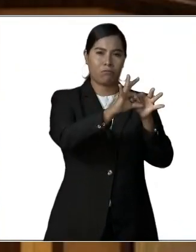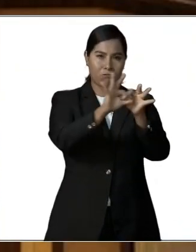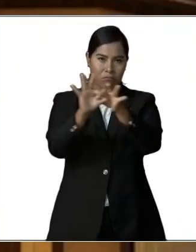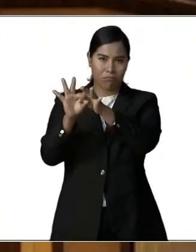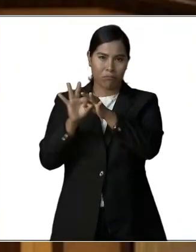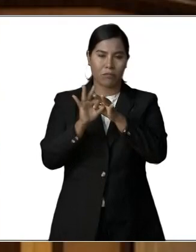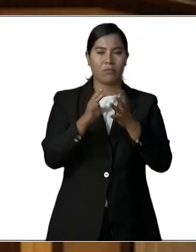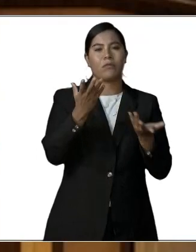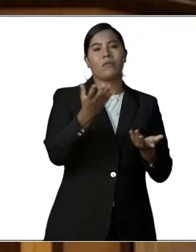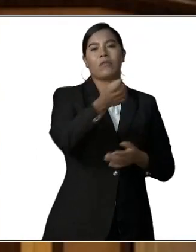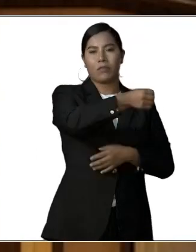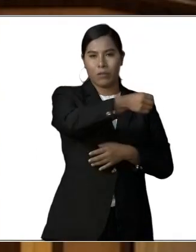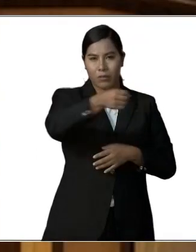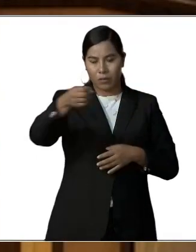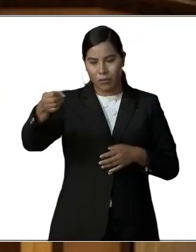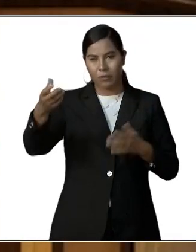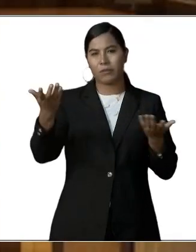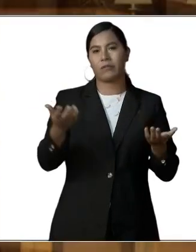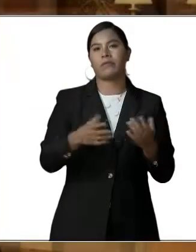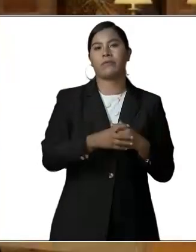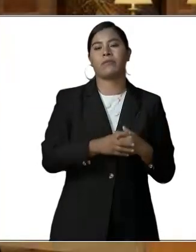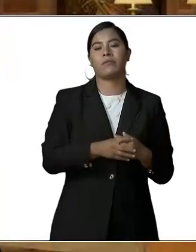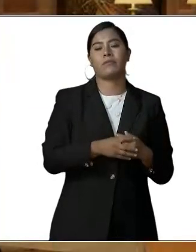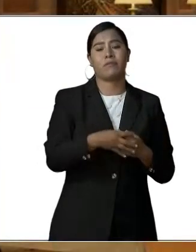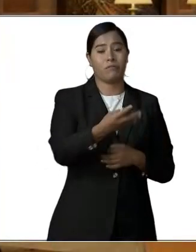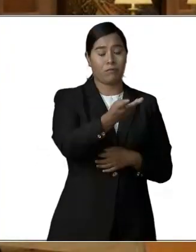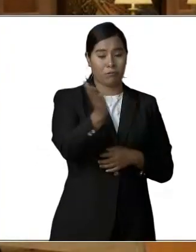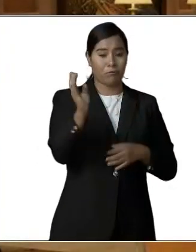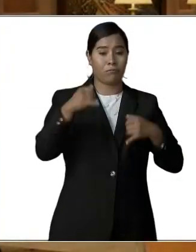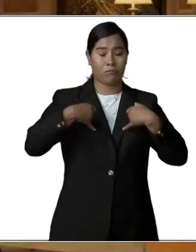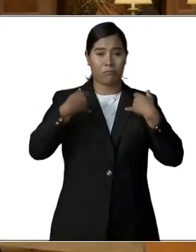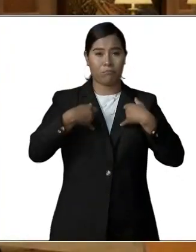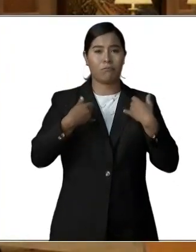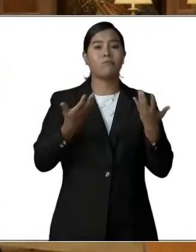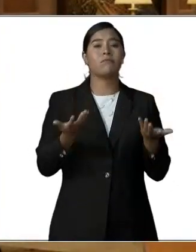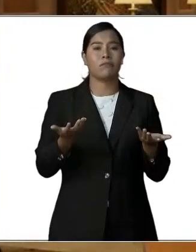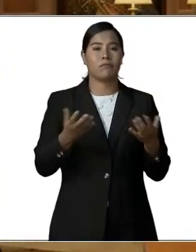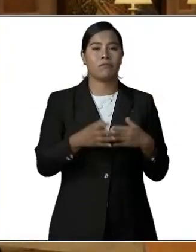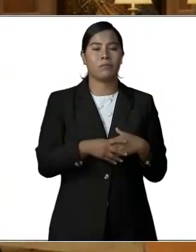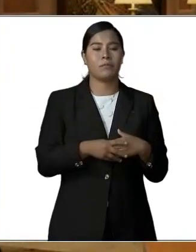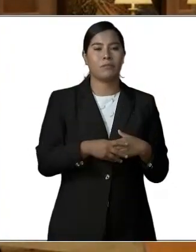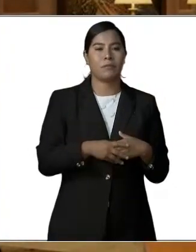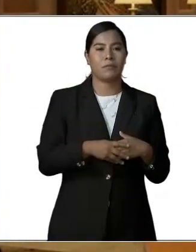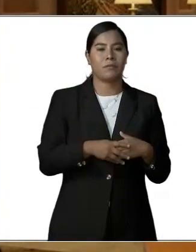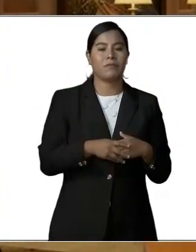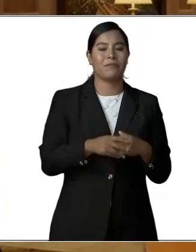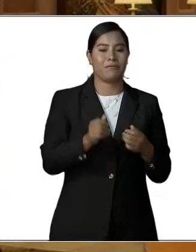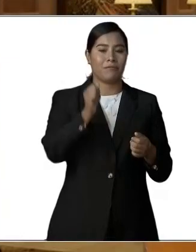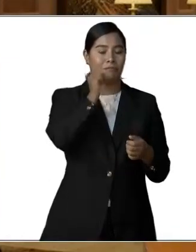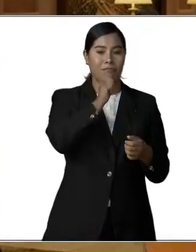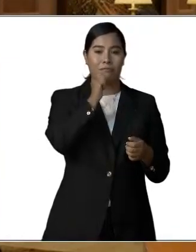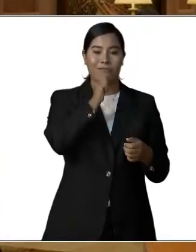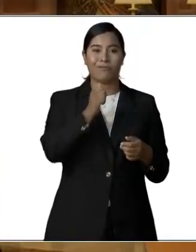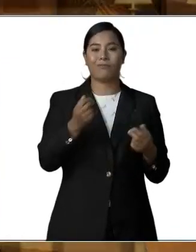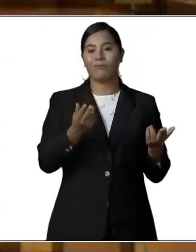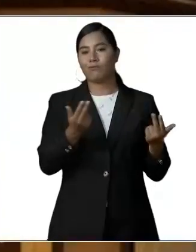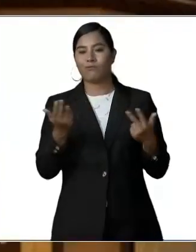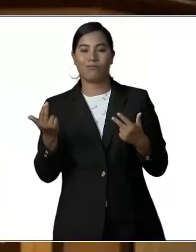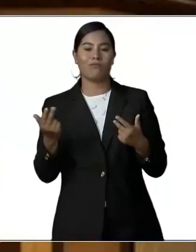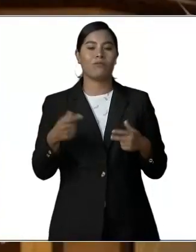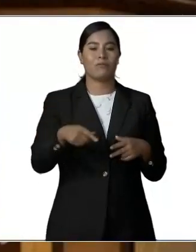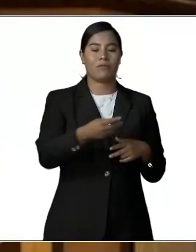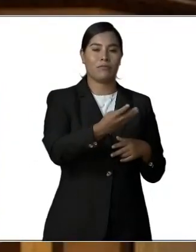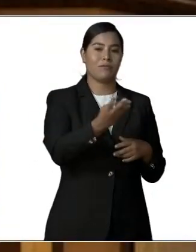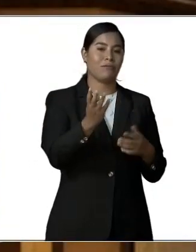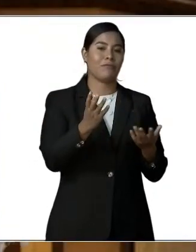escenario, el orden con que llegan al escenario, que ellos pues a veces tienen que estar muy pendientes porque las condiciones escénicas